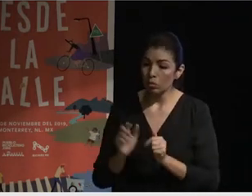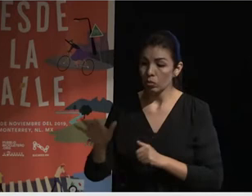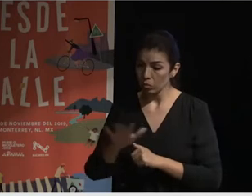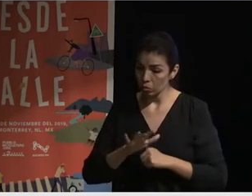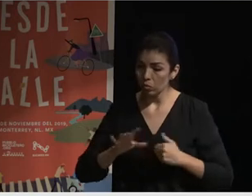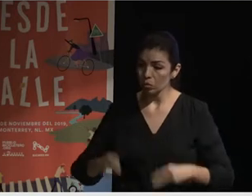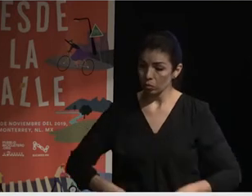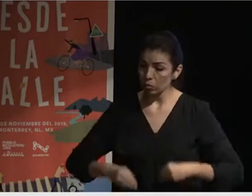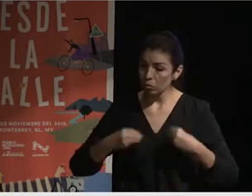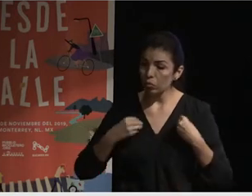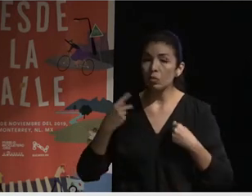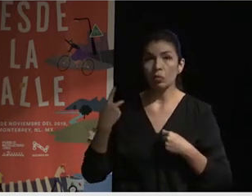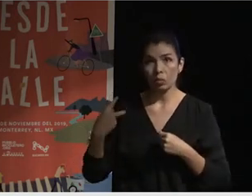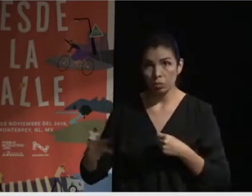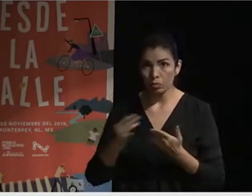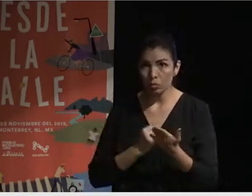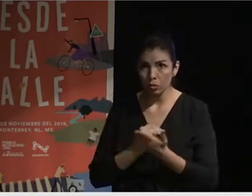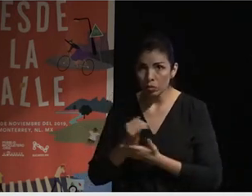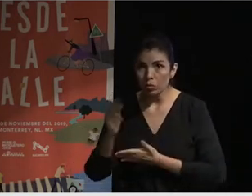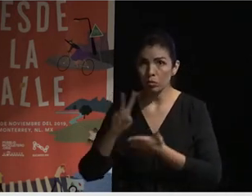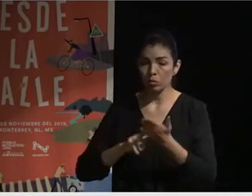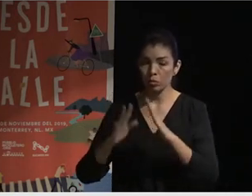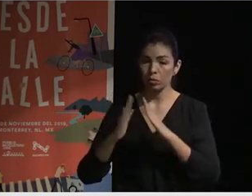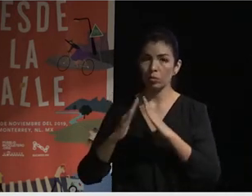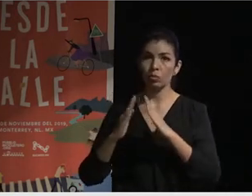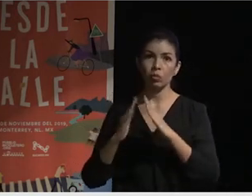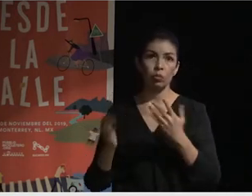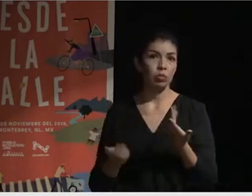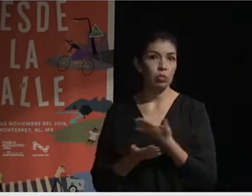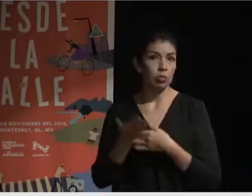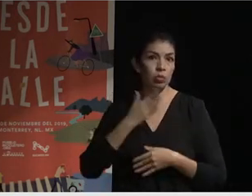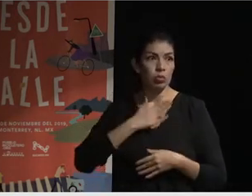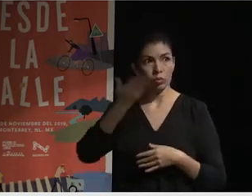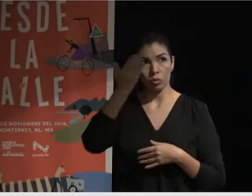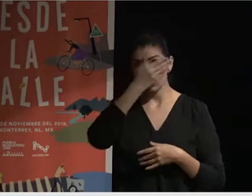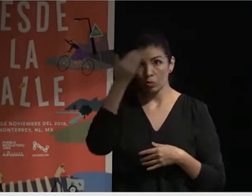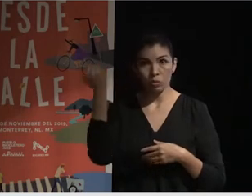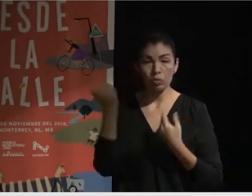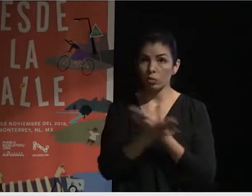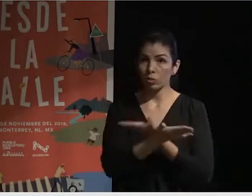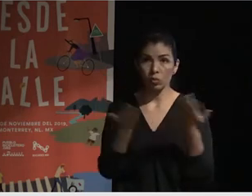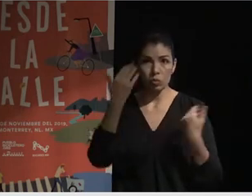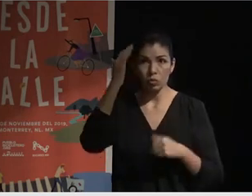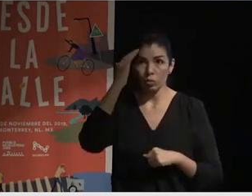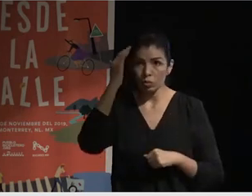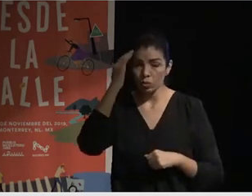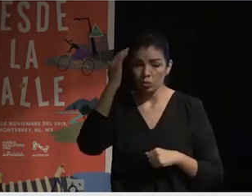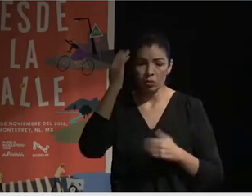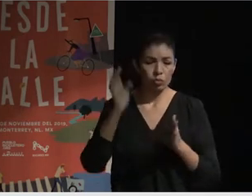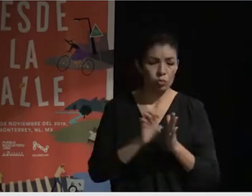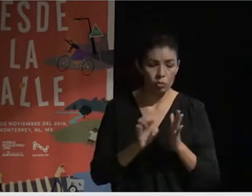opinan ustedes, para dónde ven, porque realmente una cosa es entender los ciclos de acumulación de capital en la ciudad y otra cosa